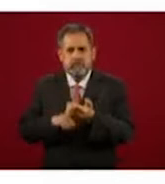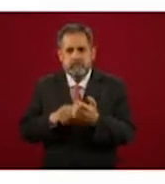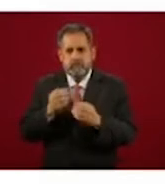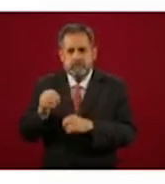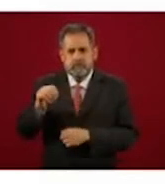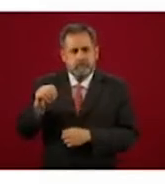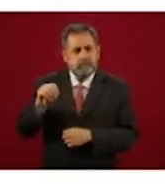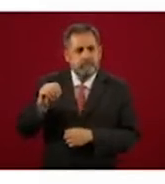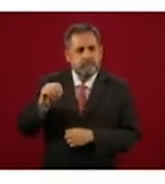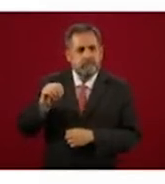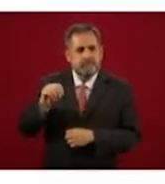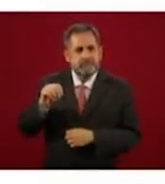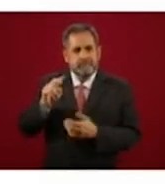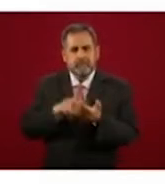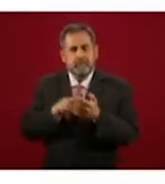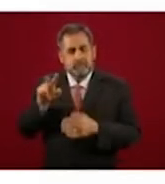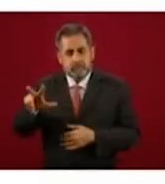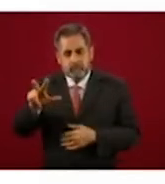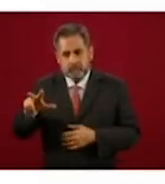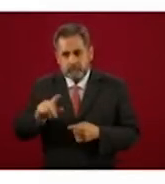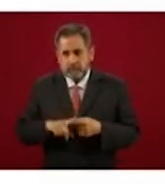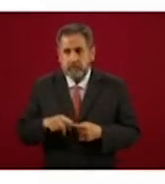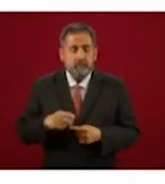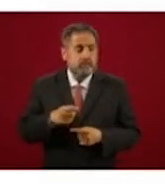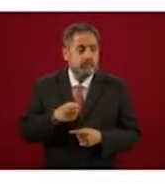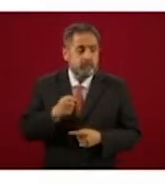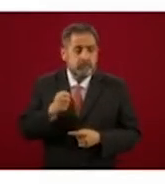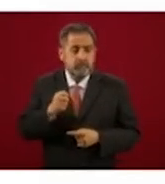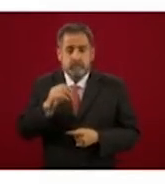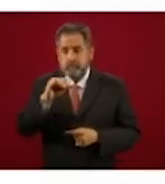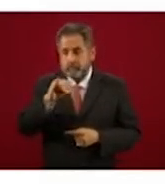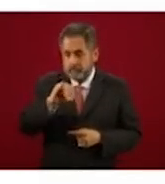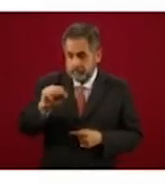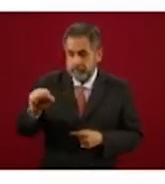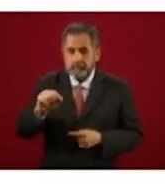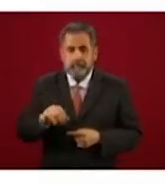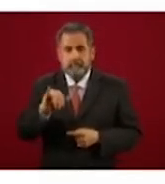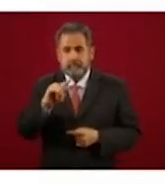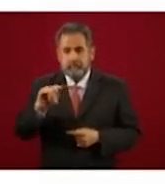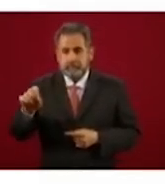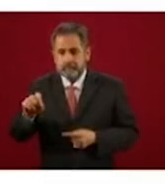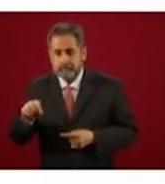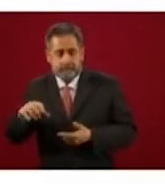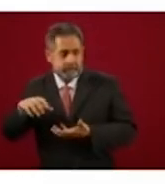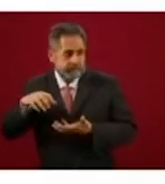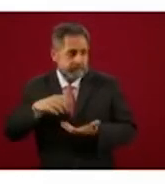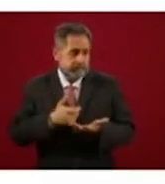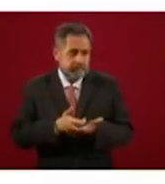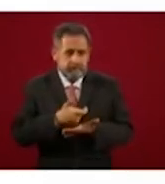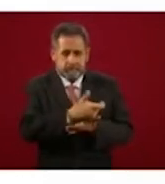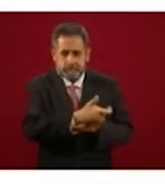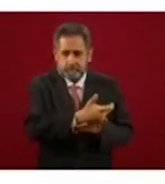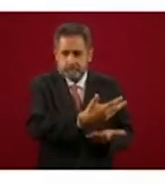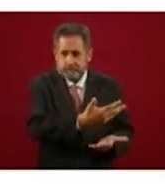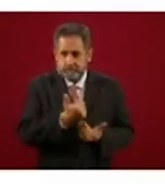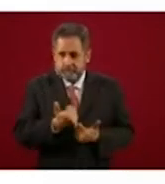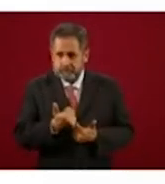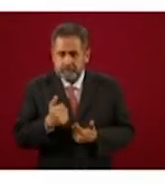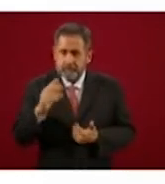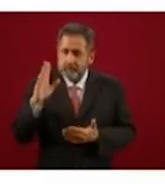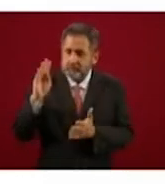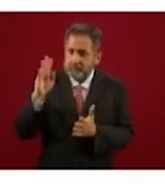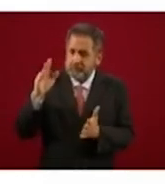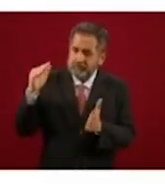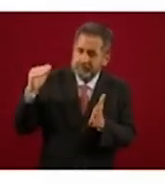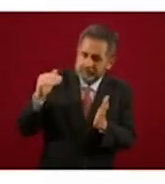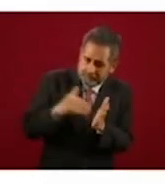salud, el ISSSTE y el seguro, alrededor de 90,000 millones